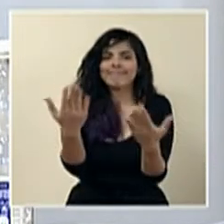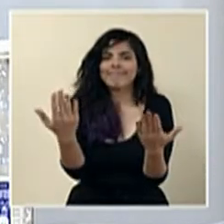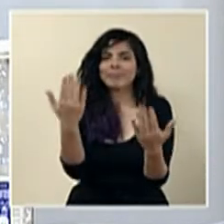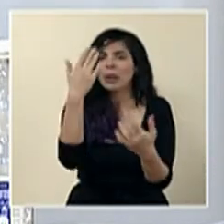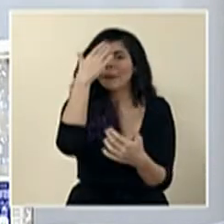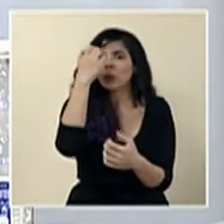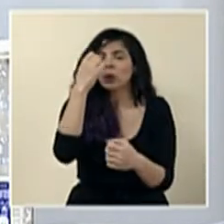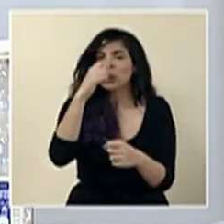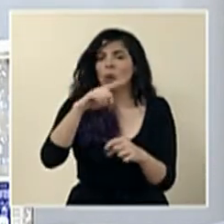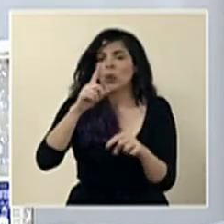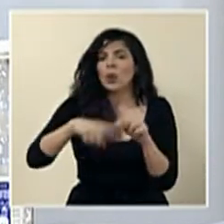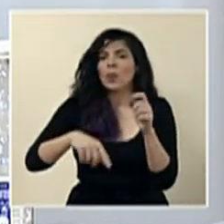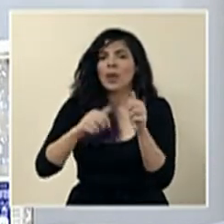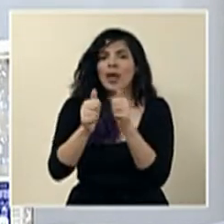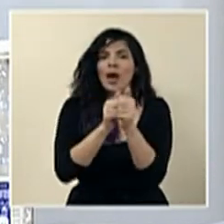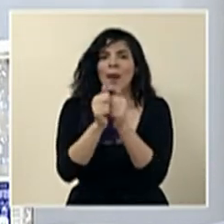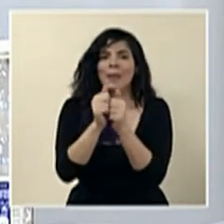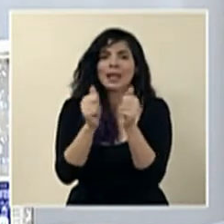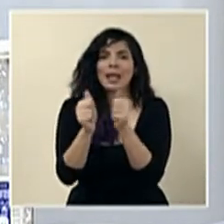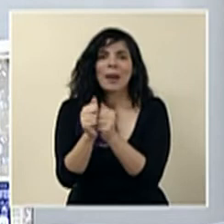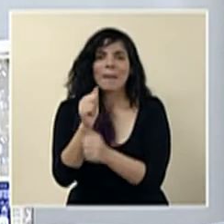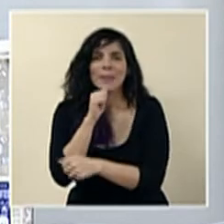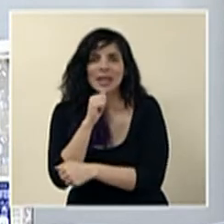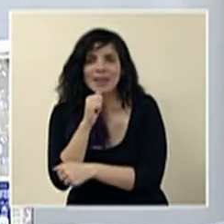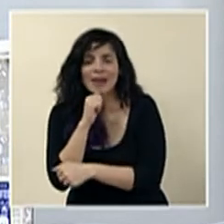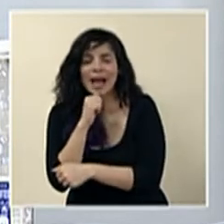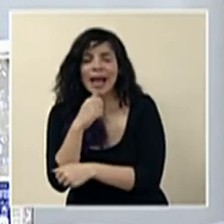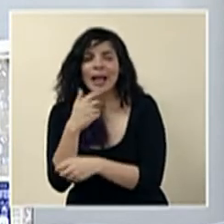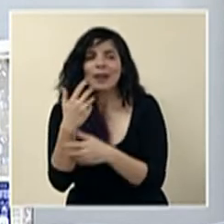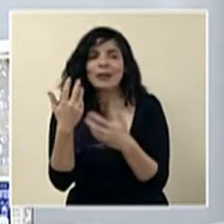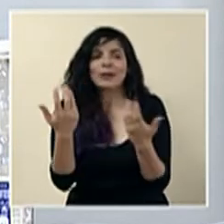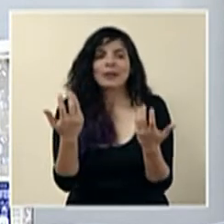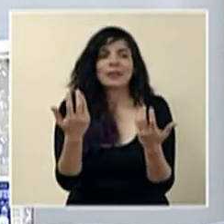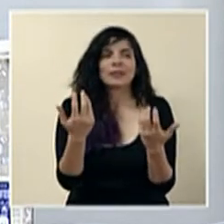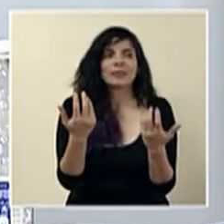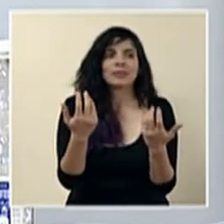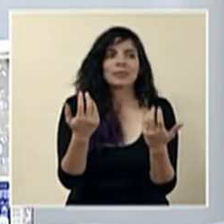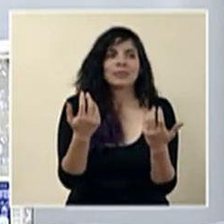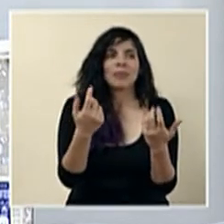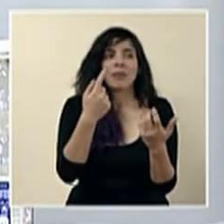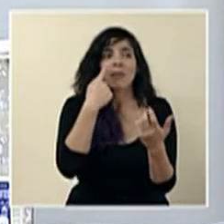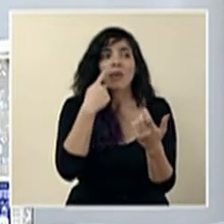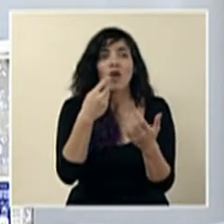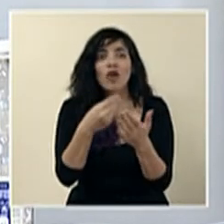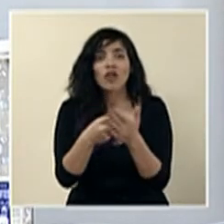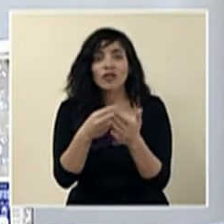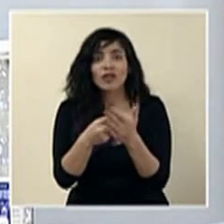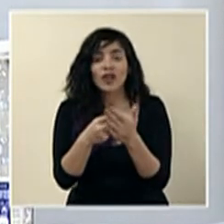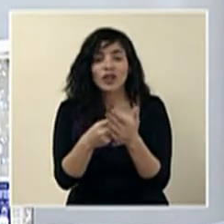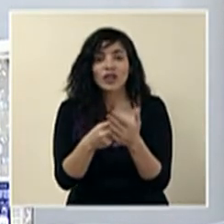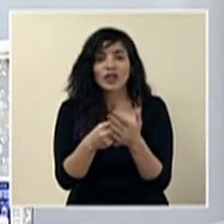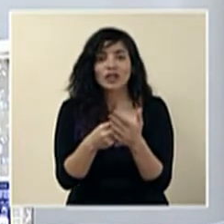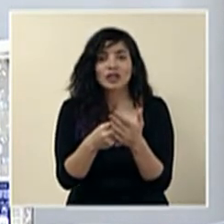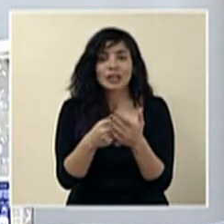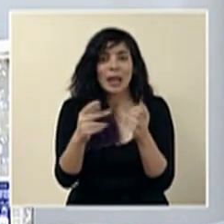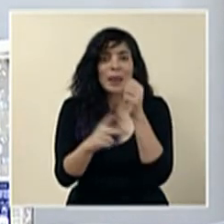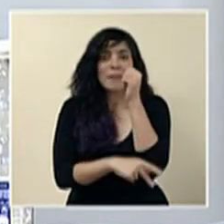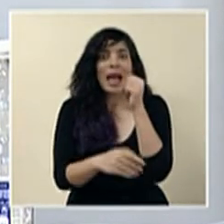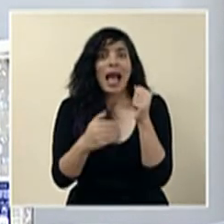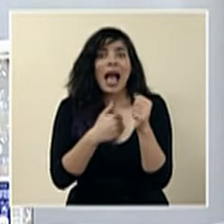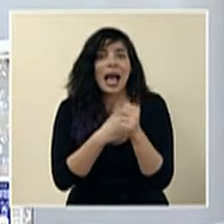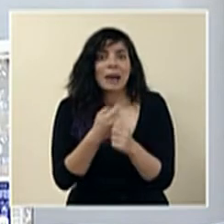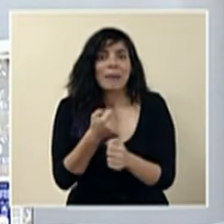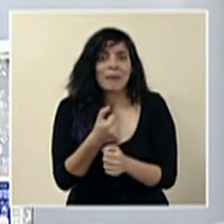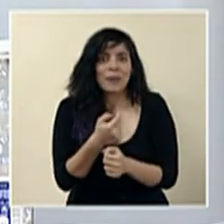podemos competir con el sector privado por los recursos de liquidez que tiene el país, que son